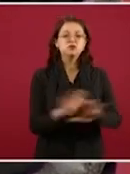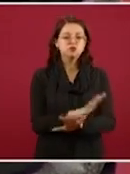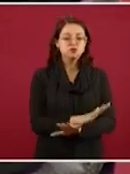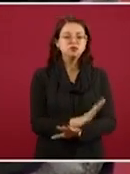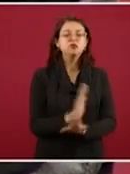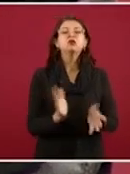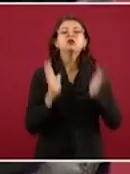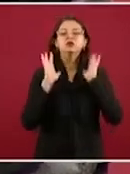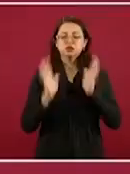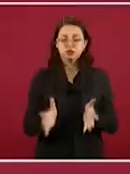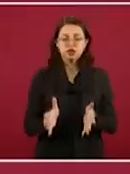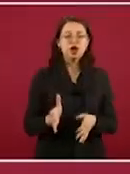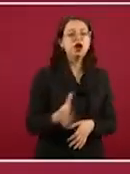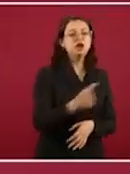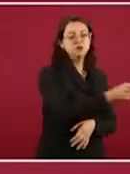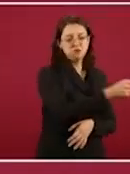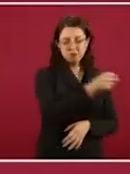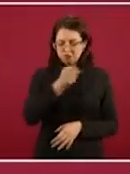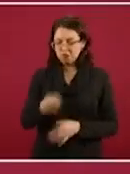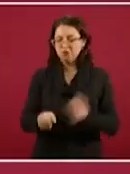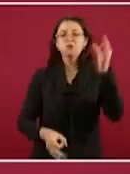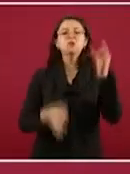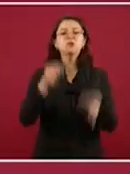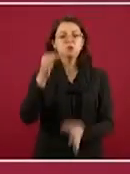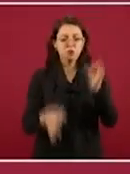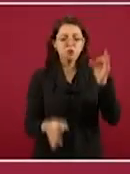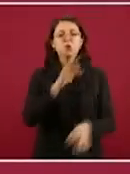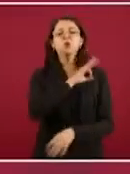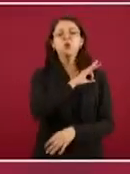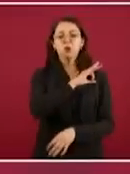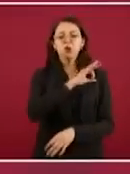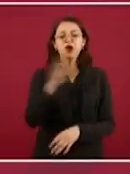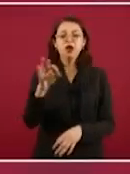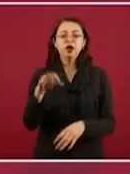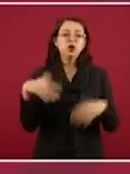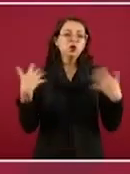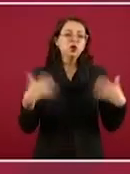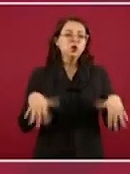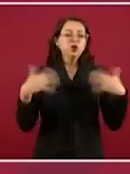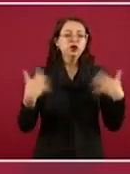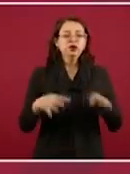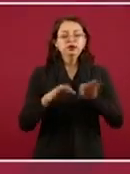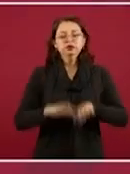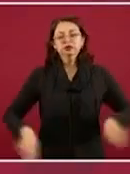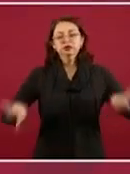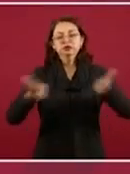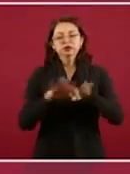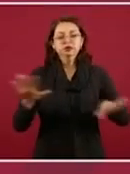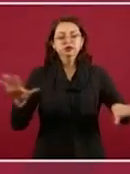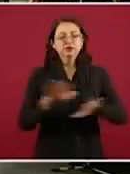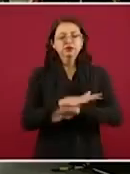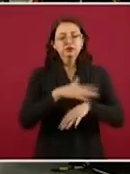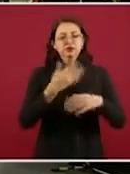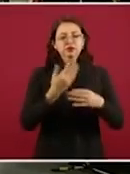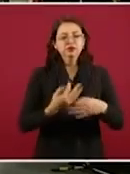juzgar al presidente en funciones por cualquier delito. Es una gran reforma y esto tiene que